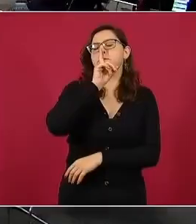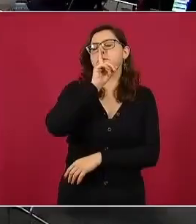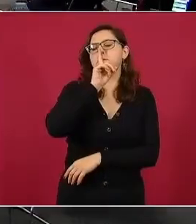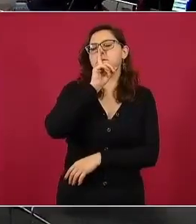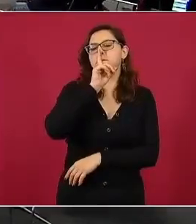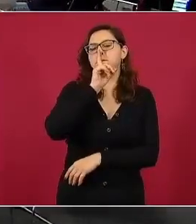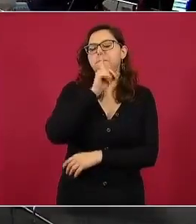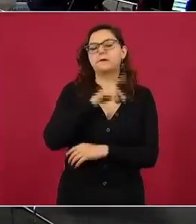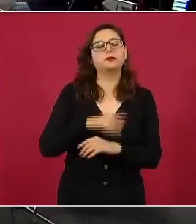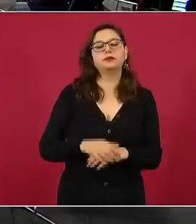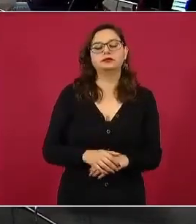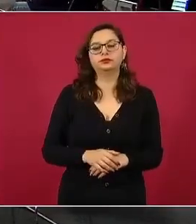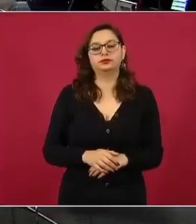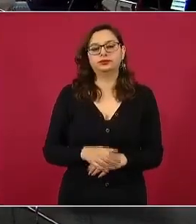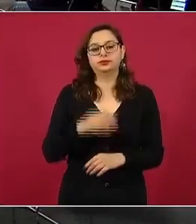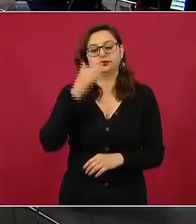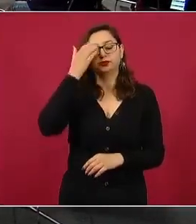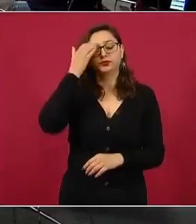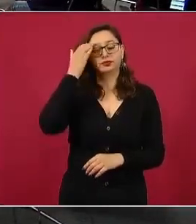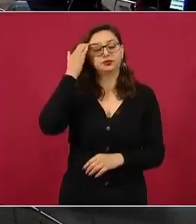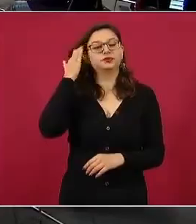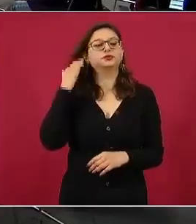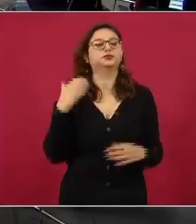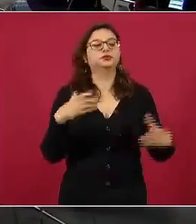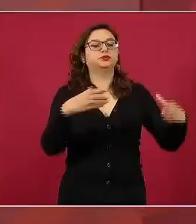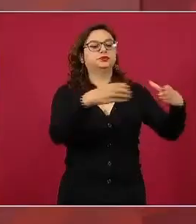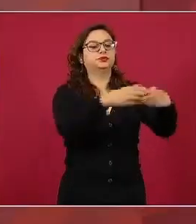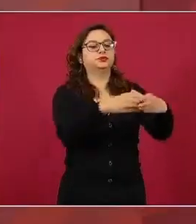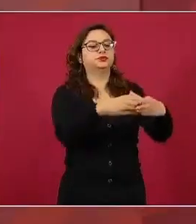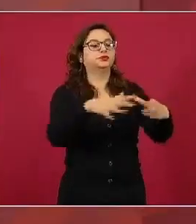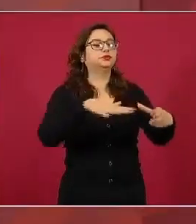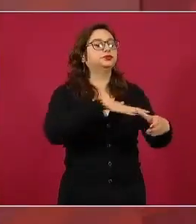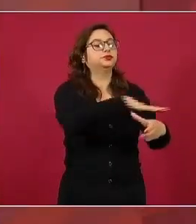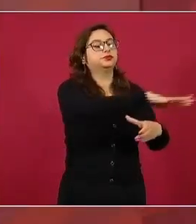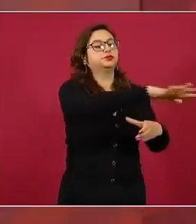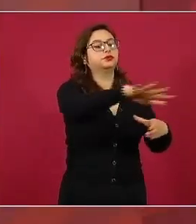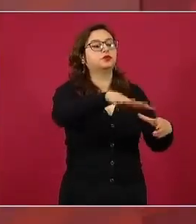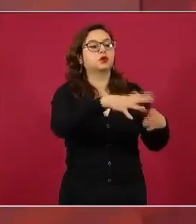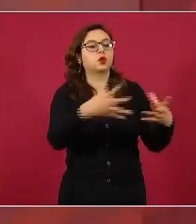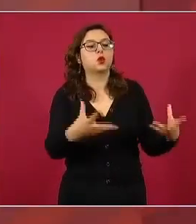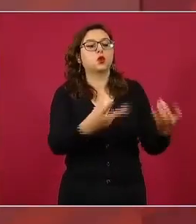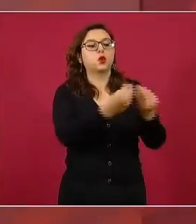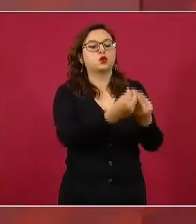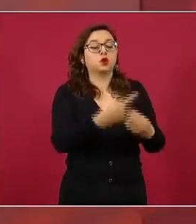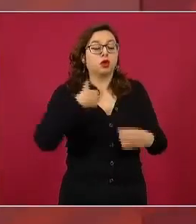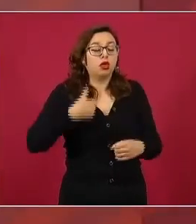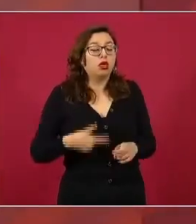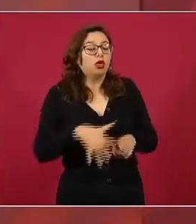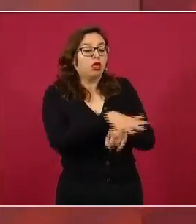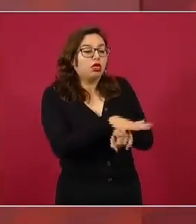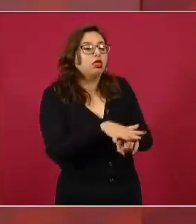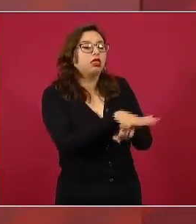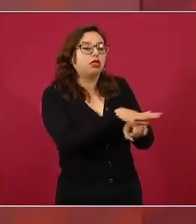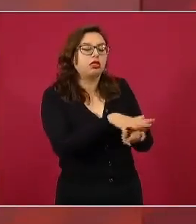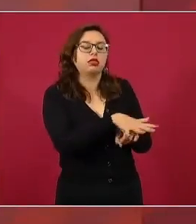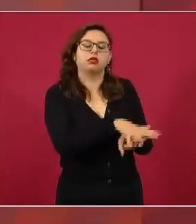a la élite y a algunos sectores de clase media. No.